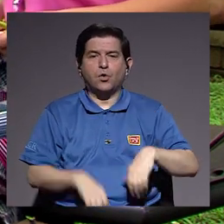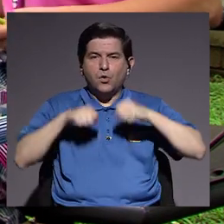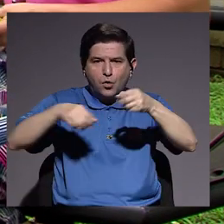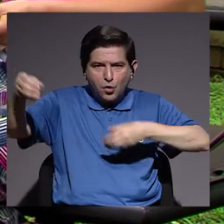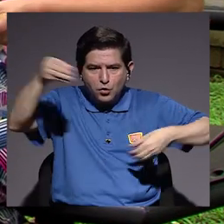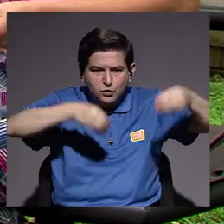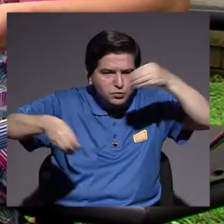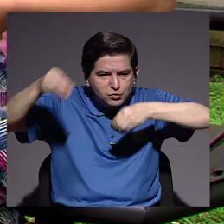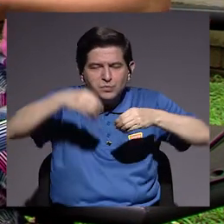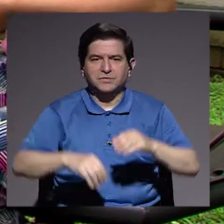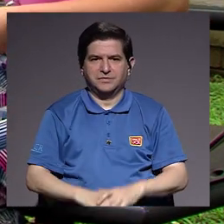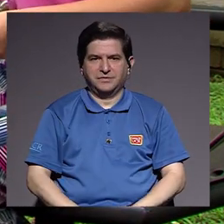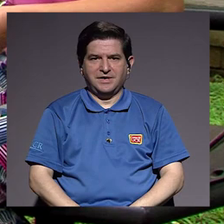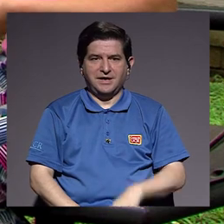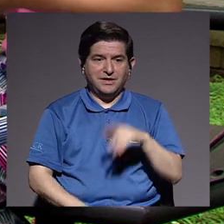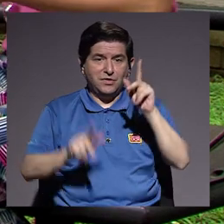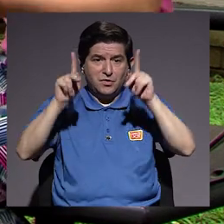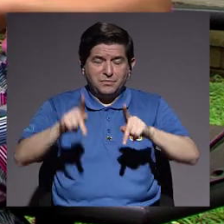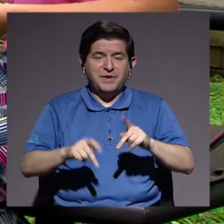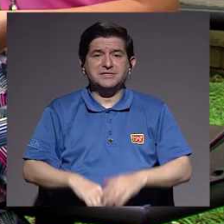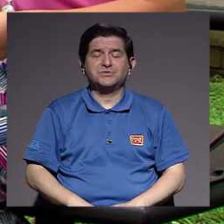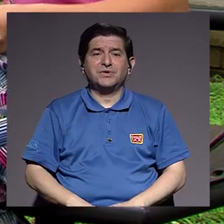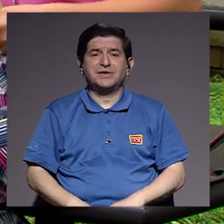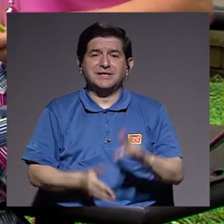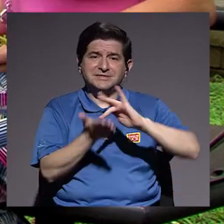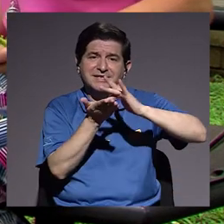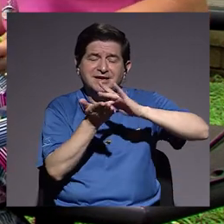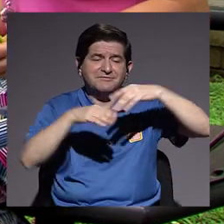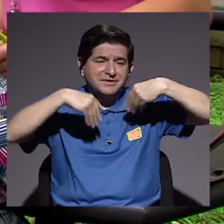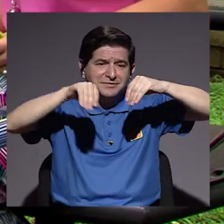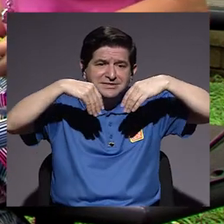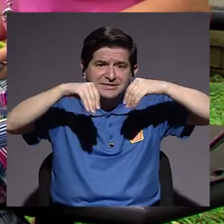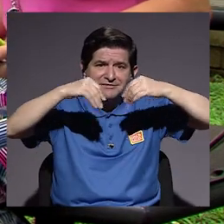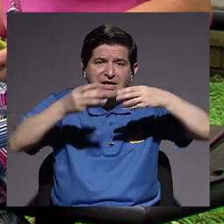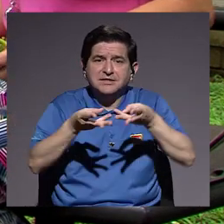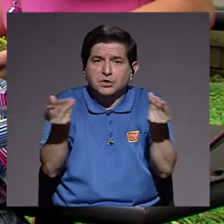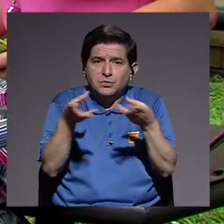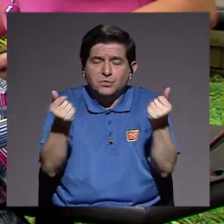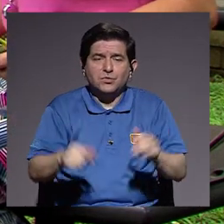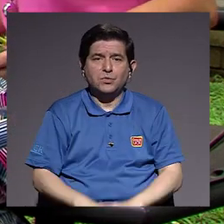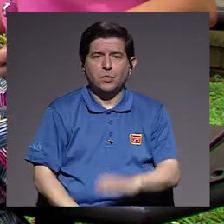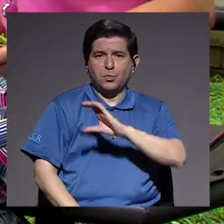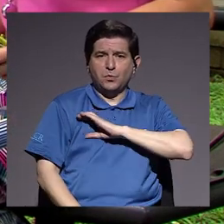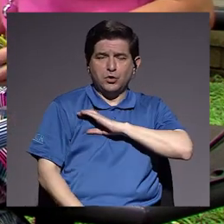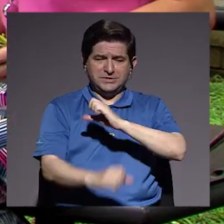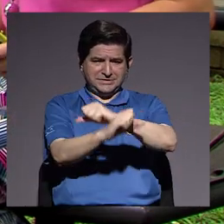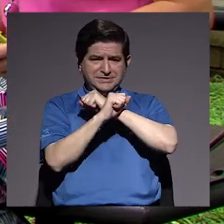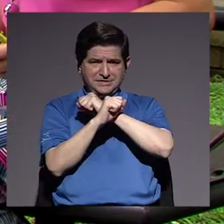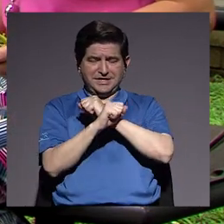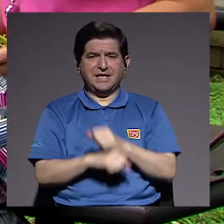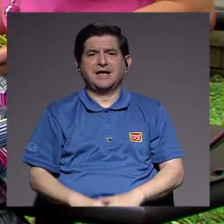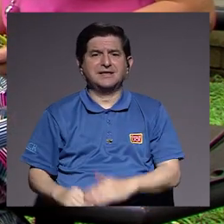la gente que trabaja en los supermercados, los dependientes de las farmacias, por ejemplo. Los guardias de seguridad que cuidan las barriadas